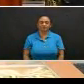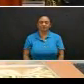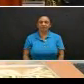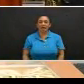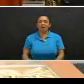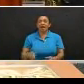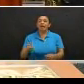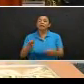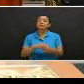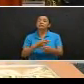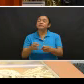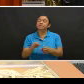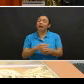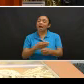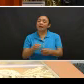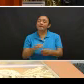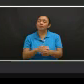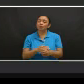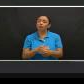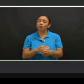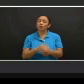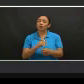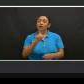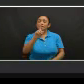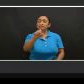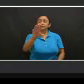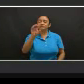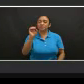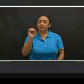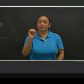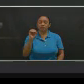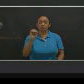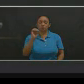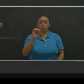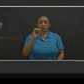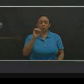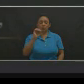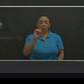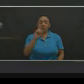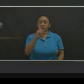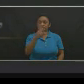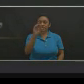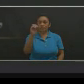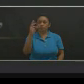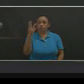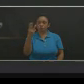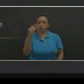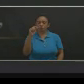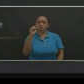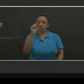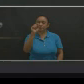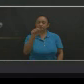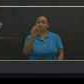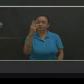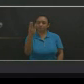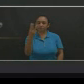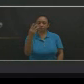Salmo 103 y verso número 3 dice: Él es quien perdona todas mis